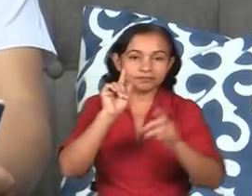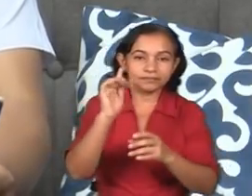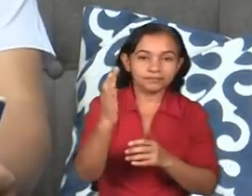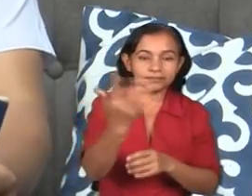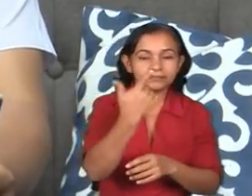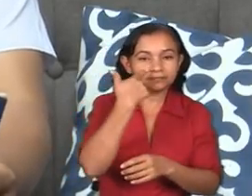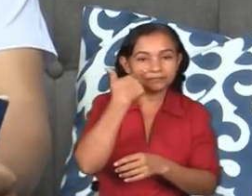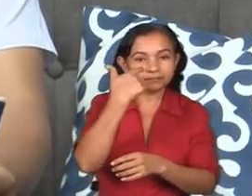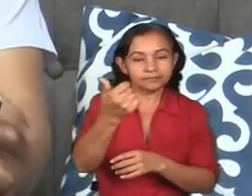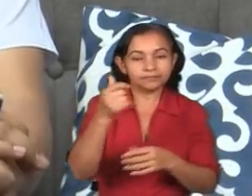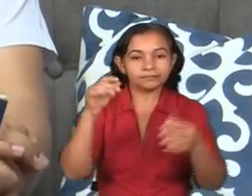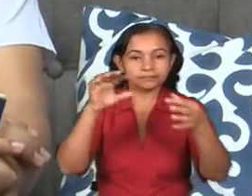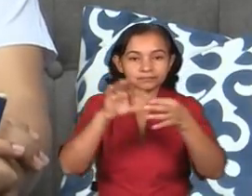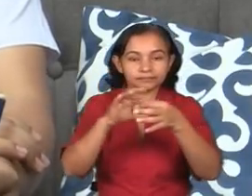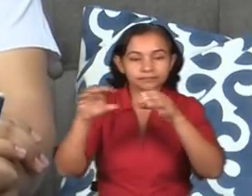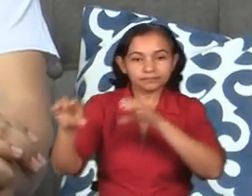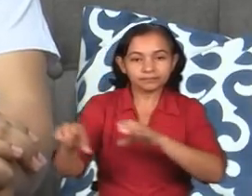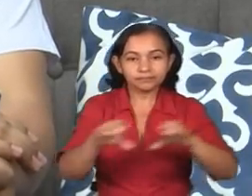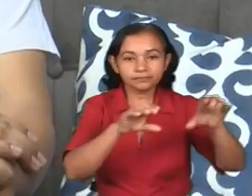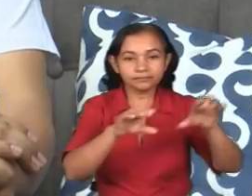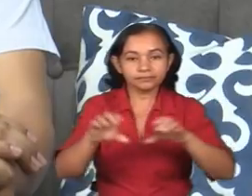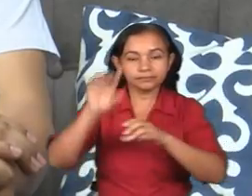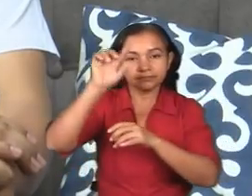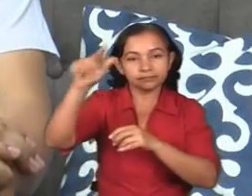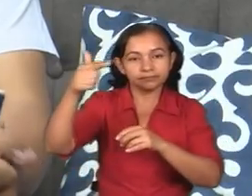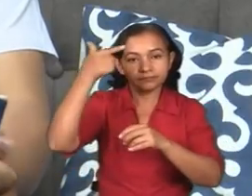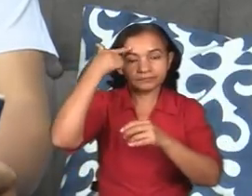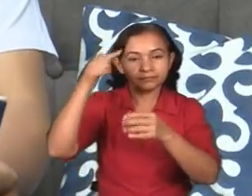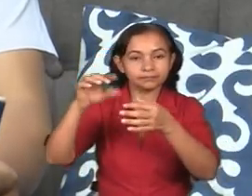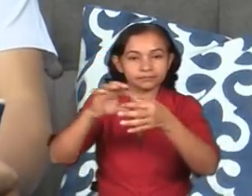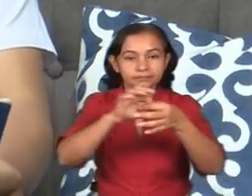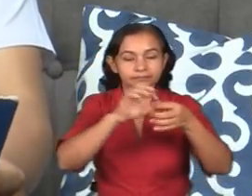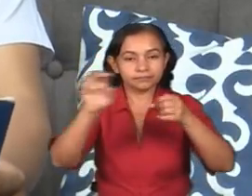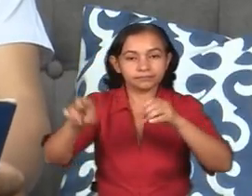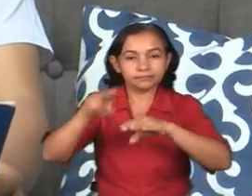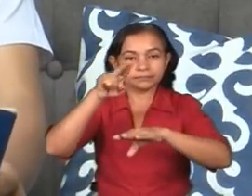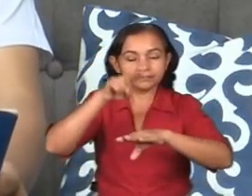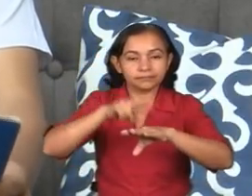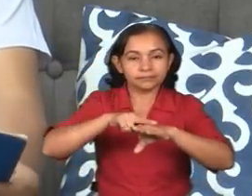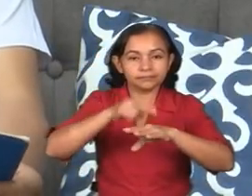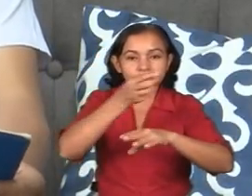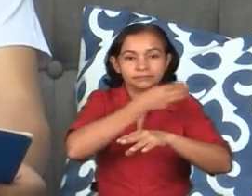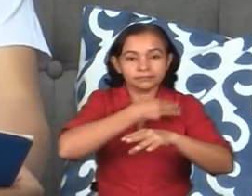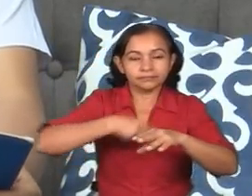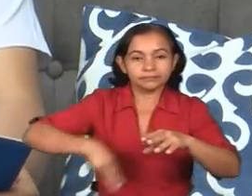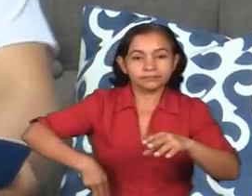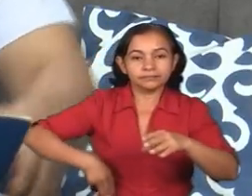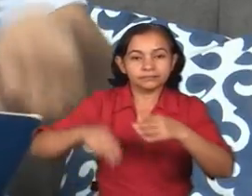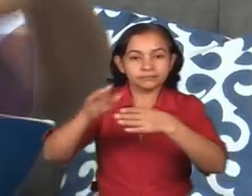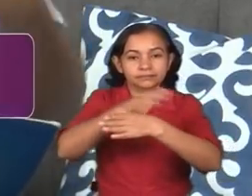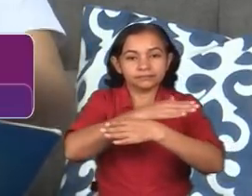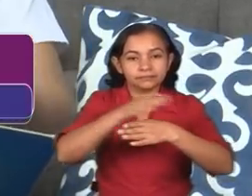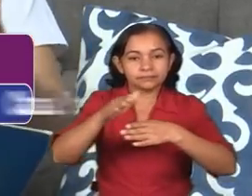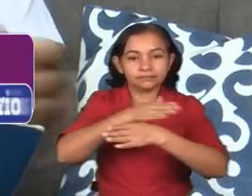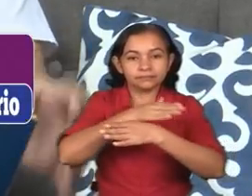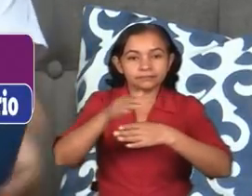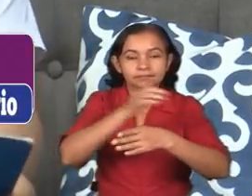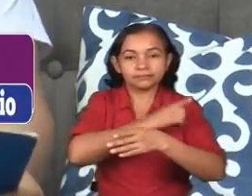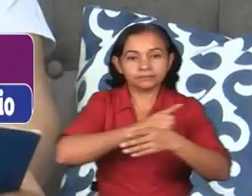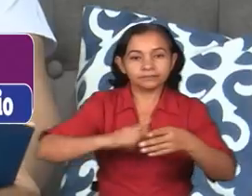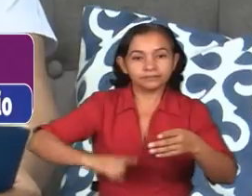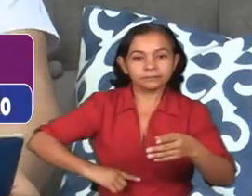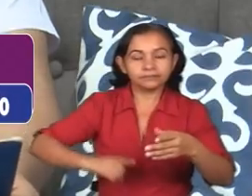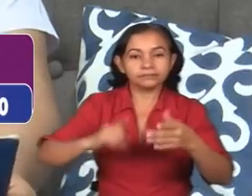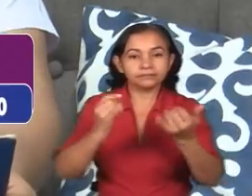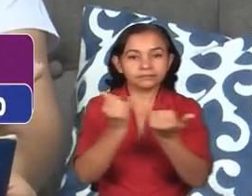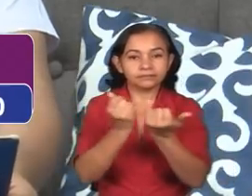de primera mano las acciones emprendidas por el Gobierno de Reconciliación y Unidad Nacional a través de los ministros del Poder Ciudadano, de los diputados del Poder